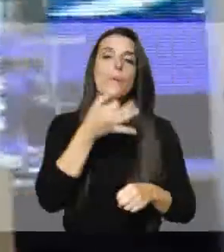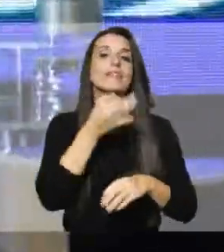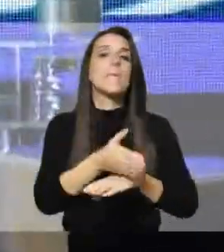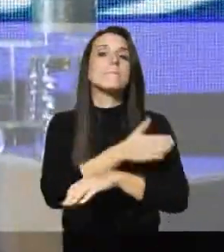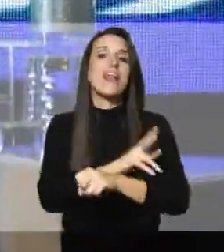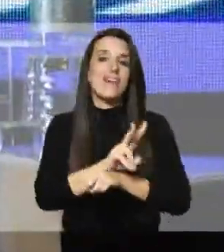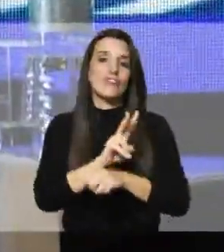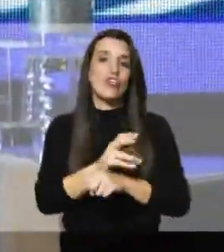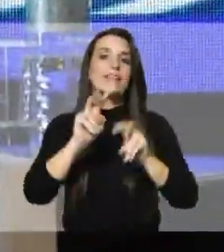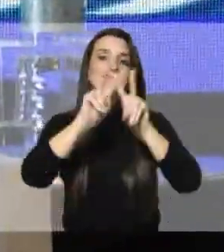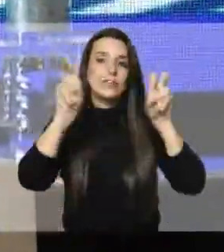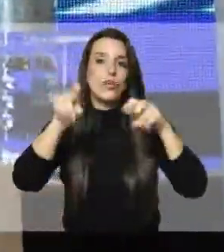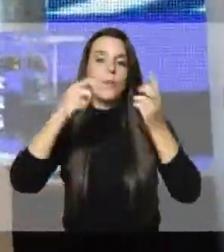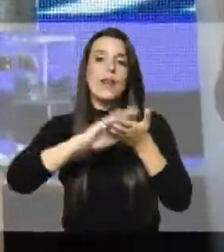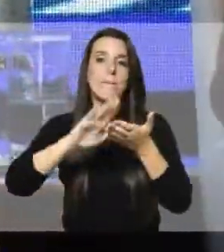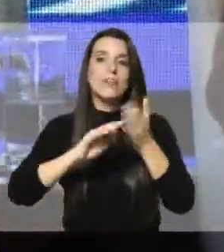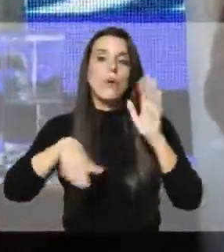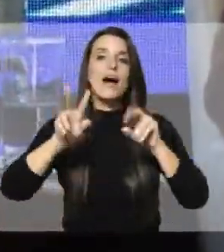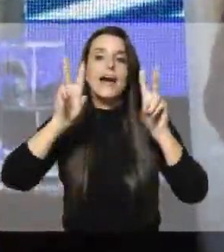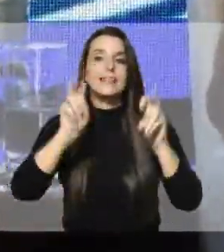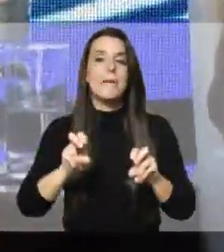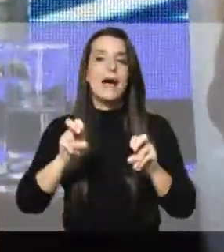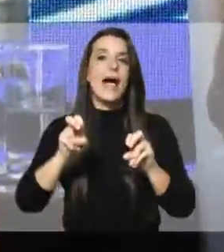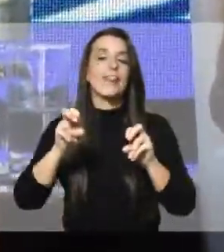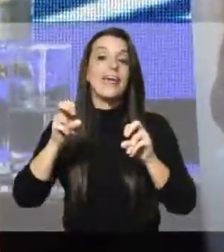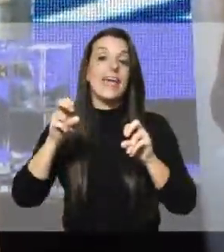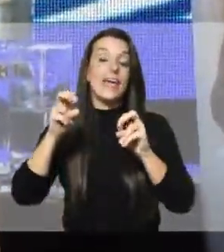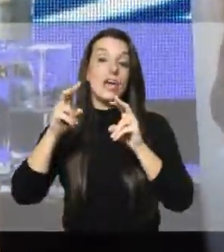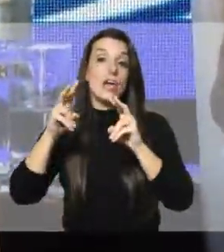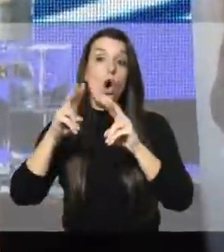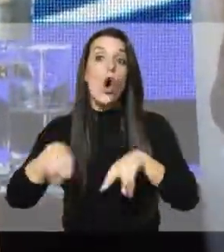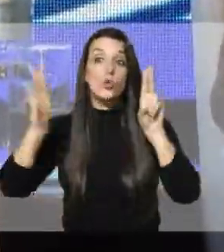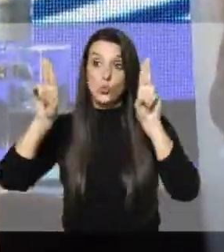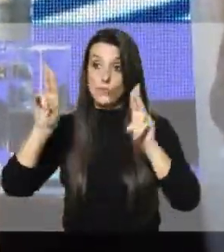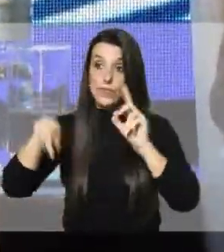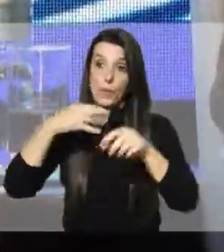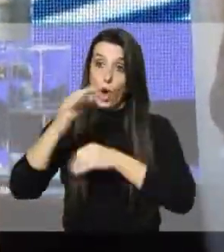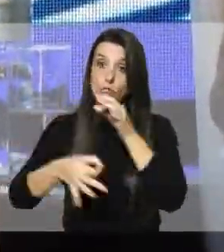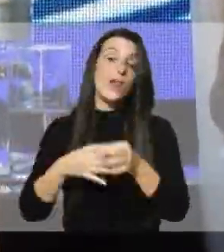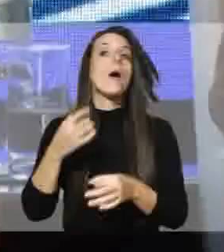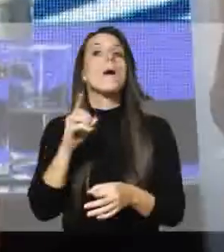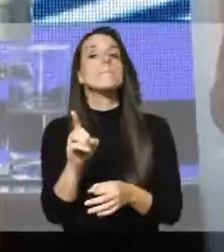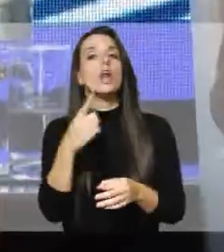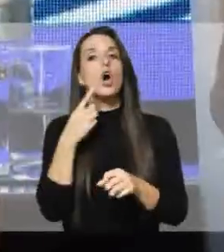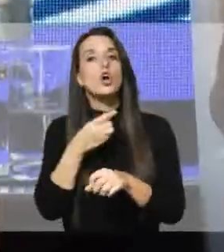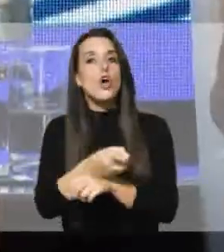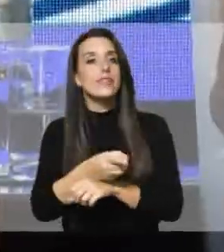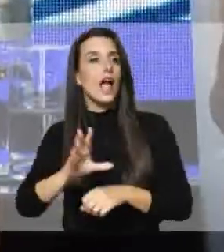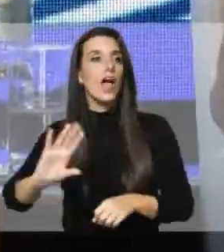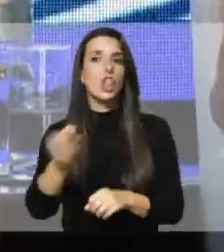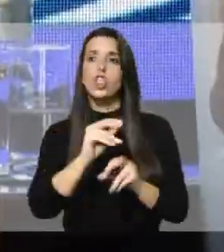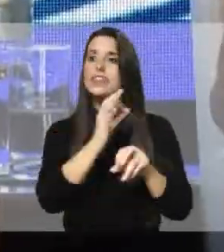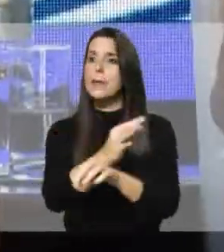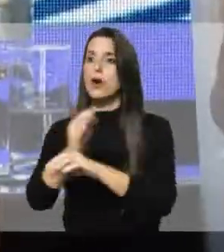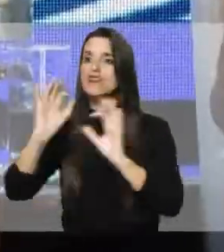titulares porque después voy a repasar un poco lo que dice Naciones Unidas y vamos a ver las coincidencias. El combate a todas las formas de